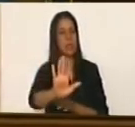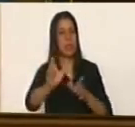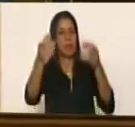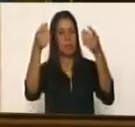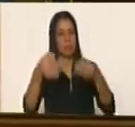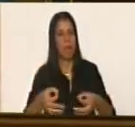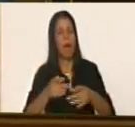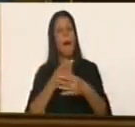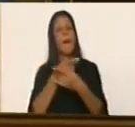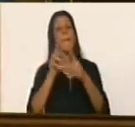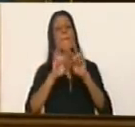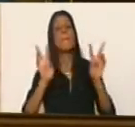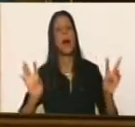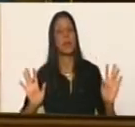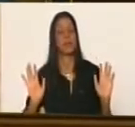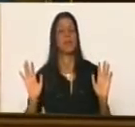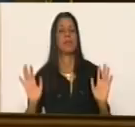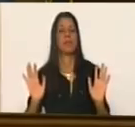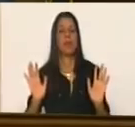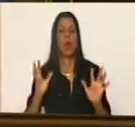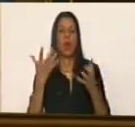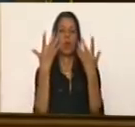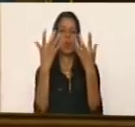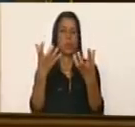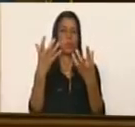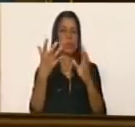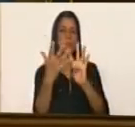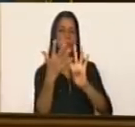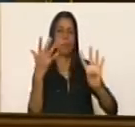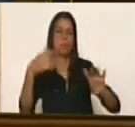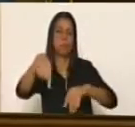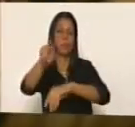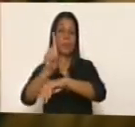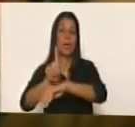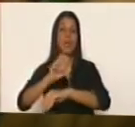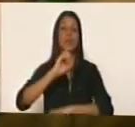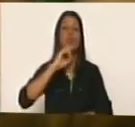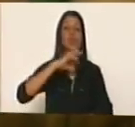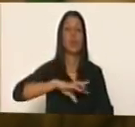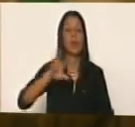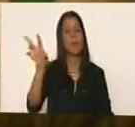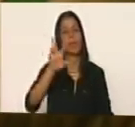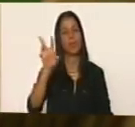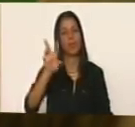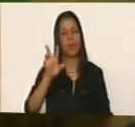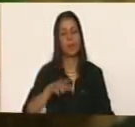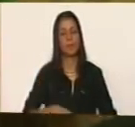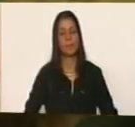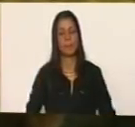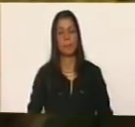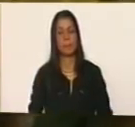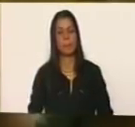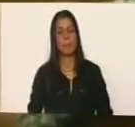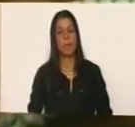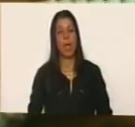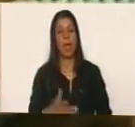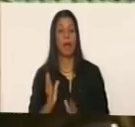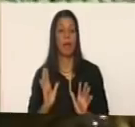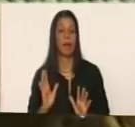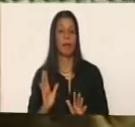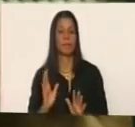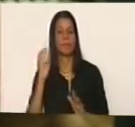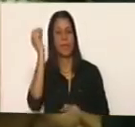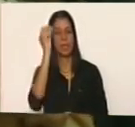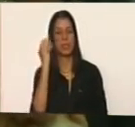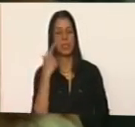superando los niveles históricos de participación en procesos electorales regionales, considerando